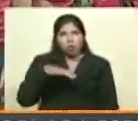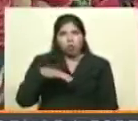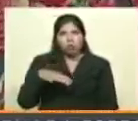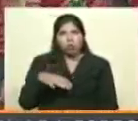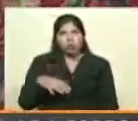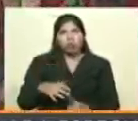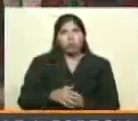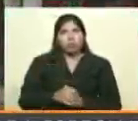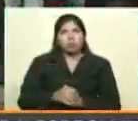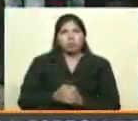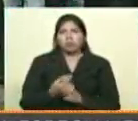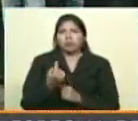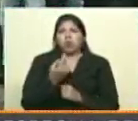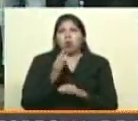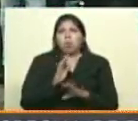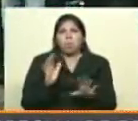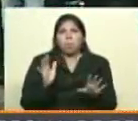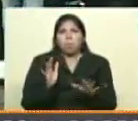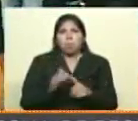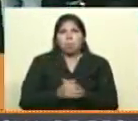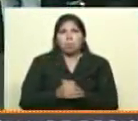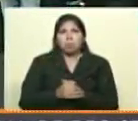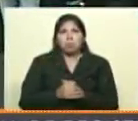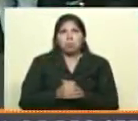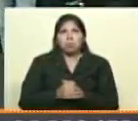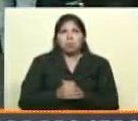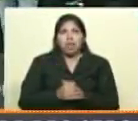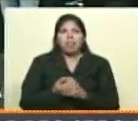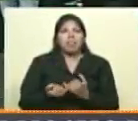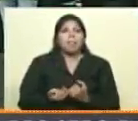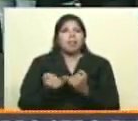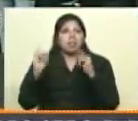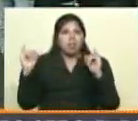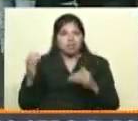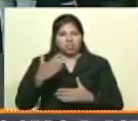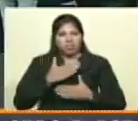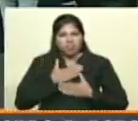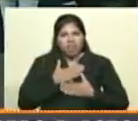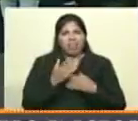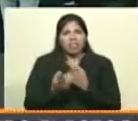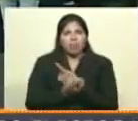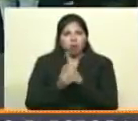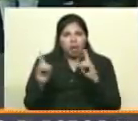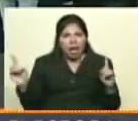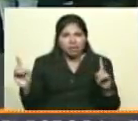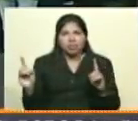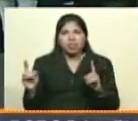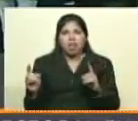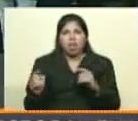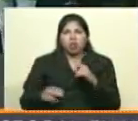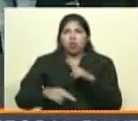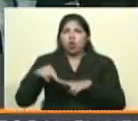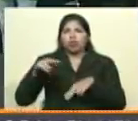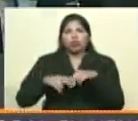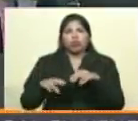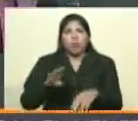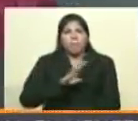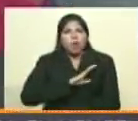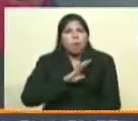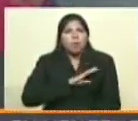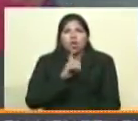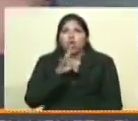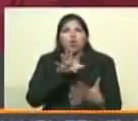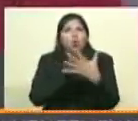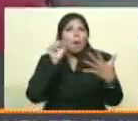el derecho de ejercer la autodeterminación, la soberanía, de construir un modelo propio